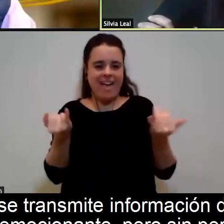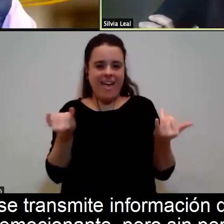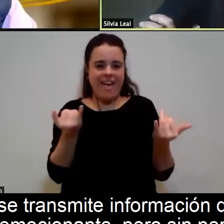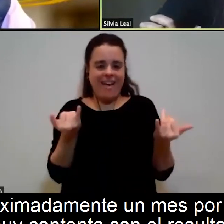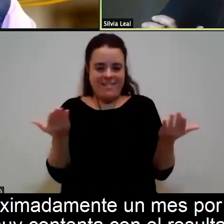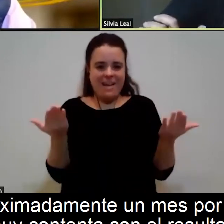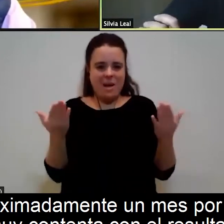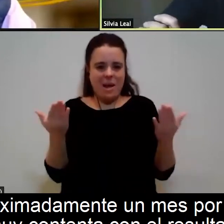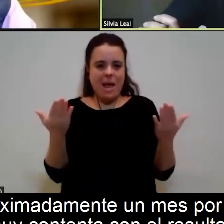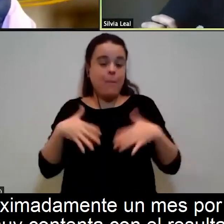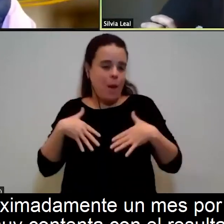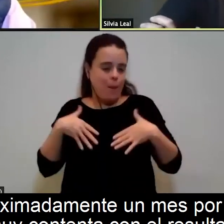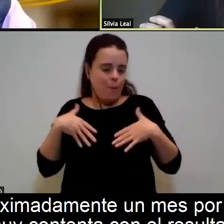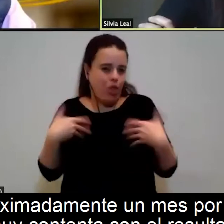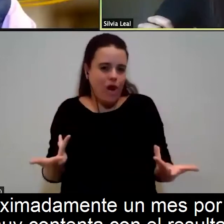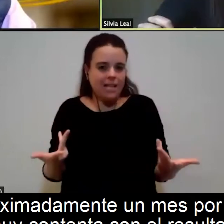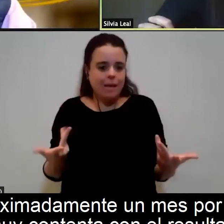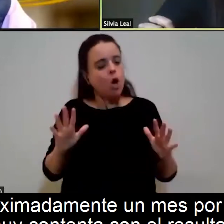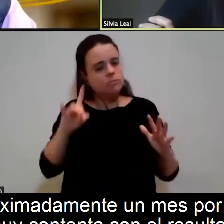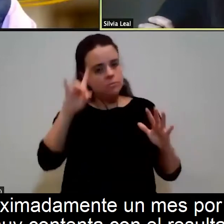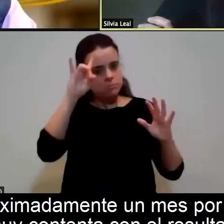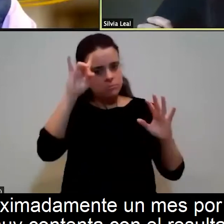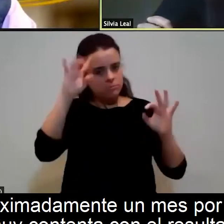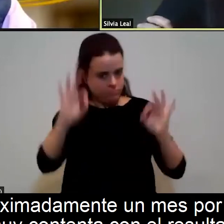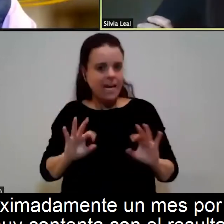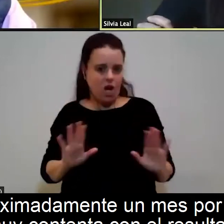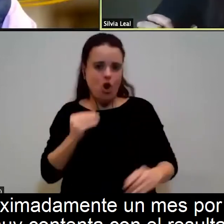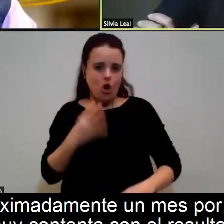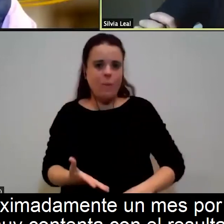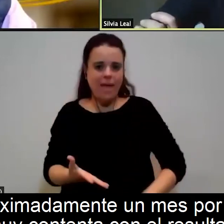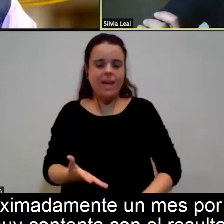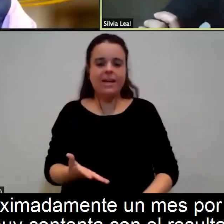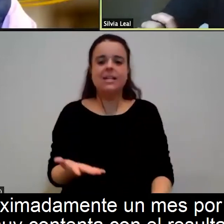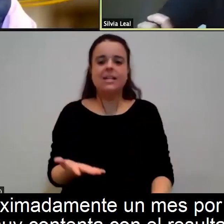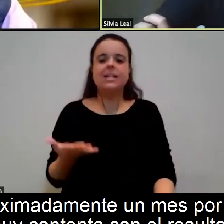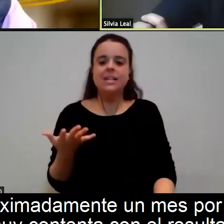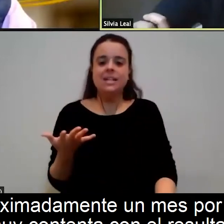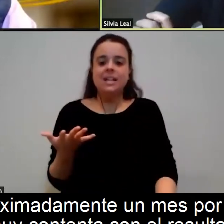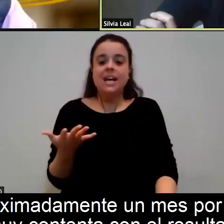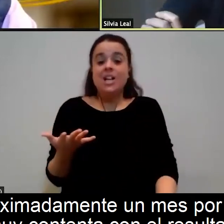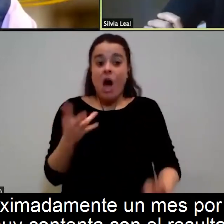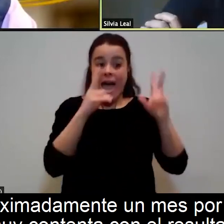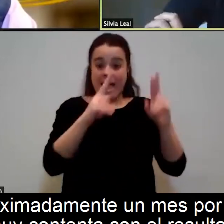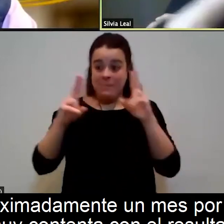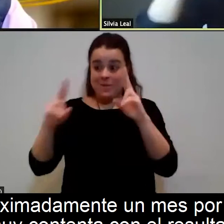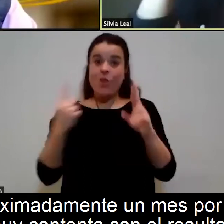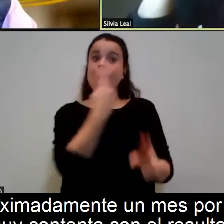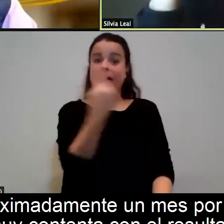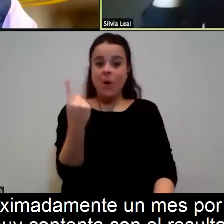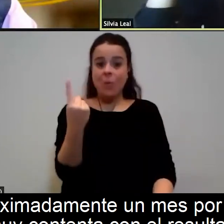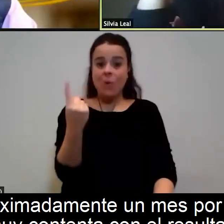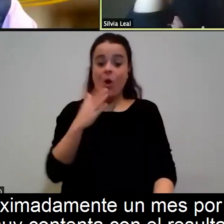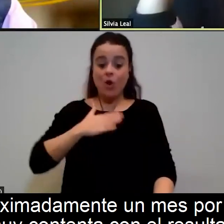rigor. Entonces, para que te das una idea, me está llevando aproximadamente 1 mes por episodio, pero